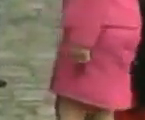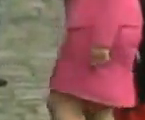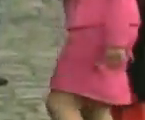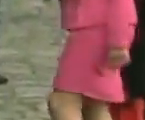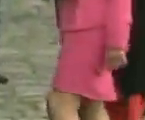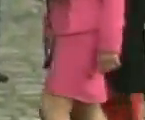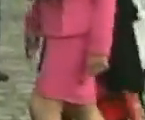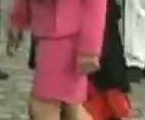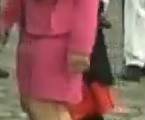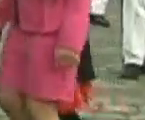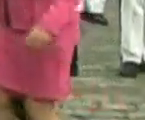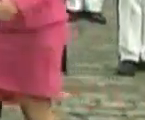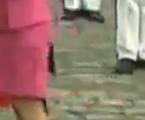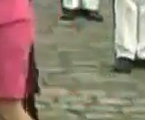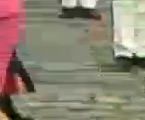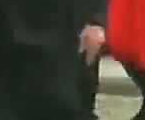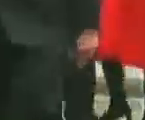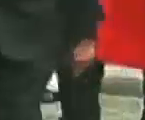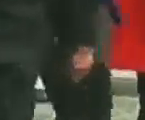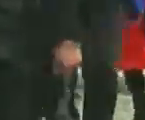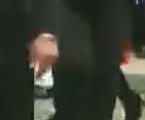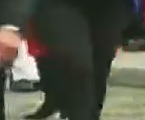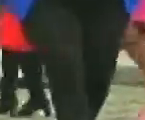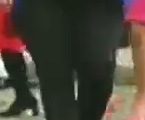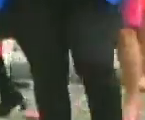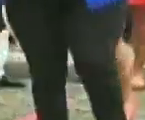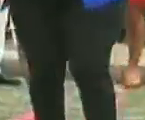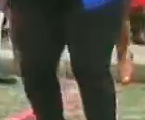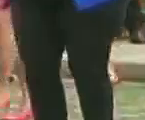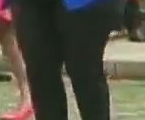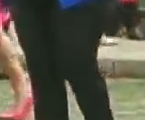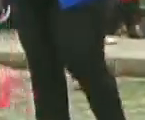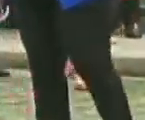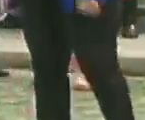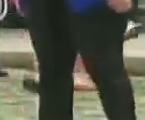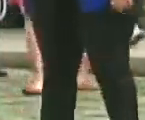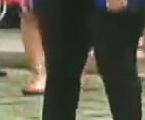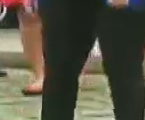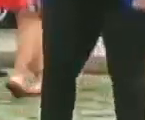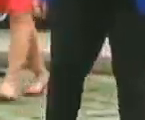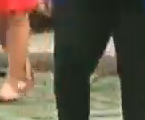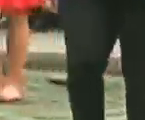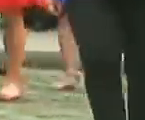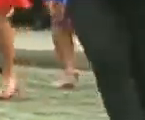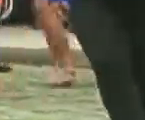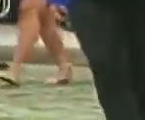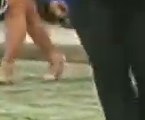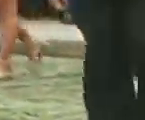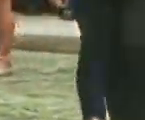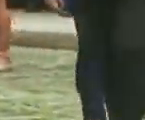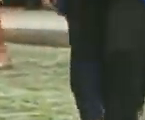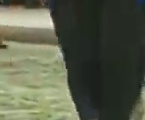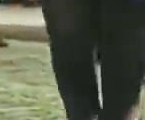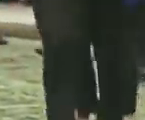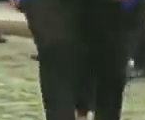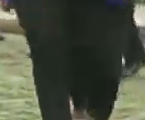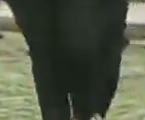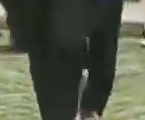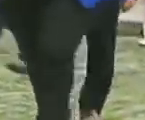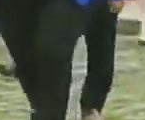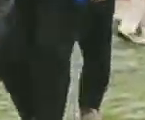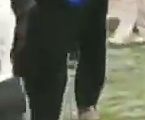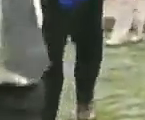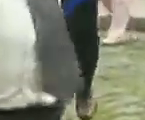de Política Interior. En este momento, las nuevas autoridades del Poder Legislativo reciben